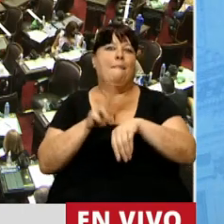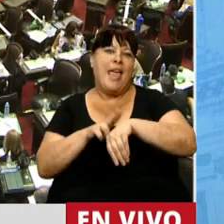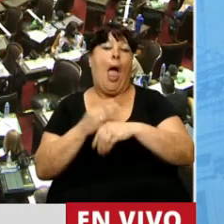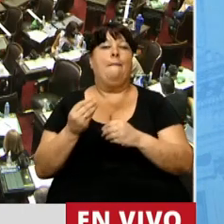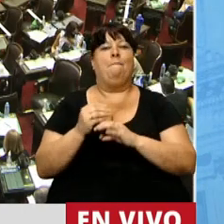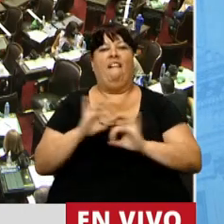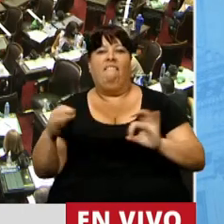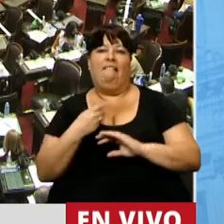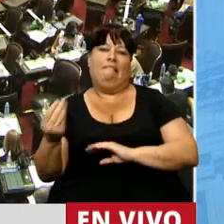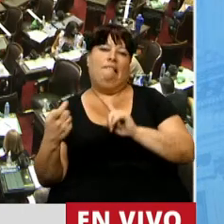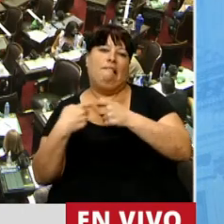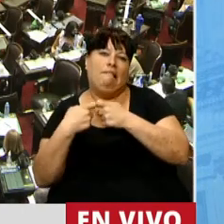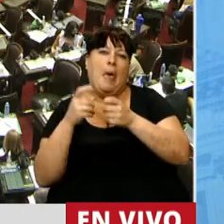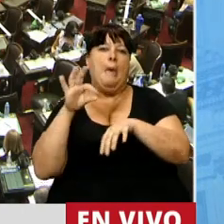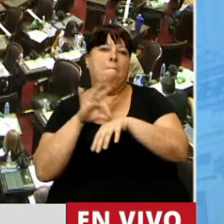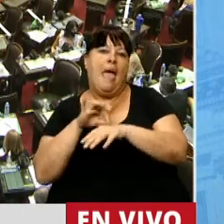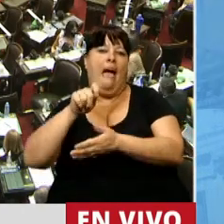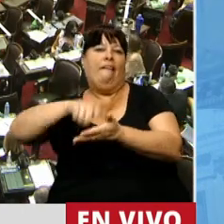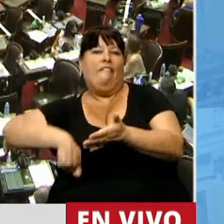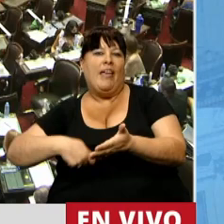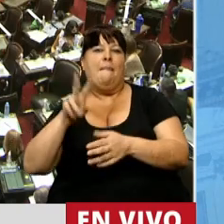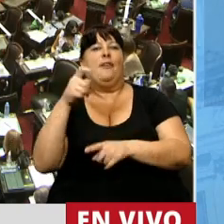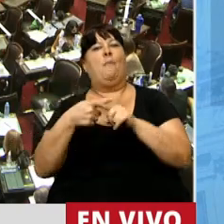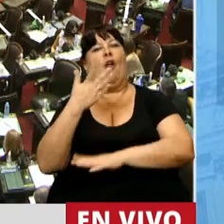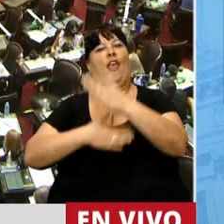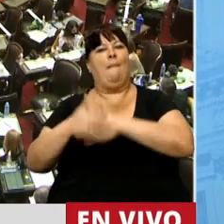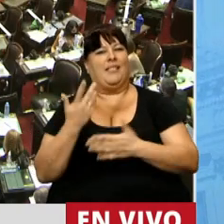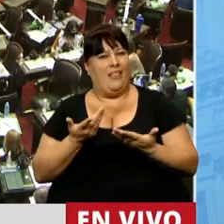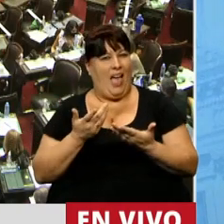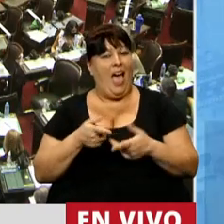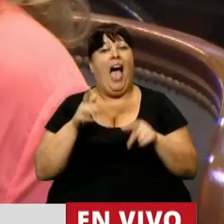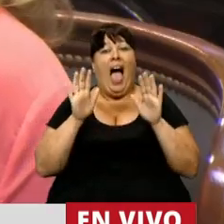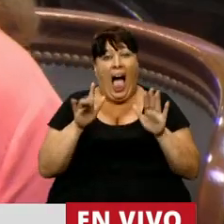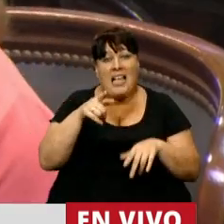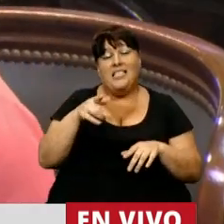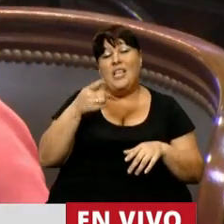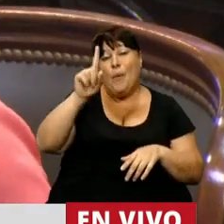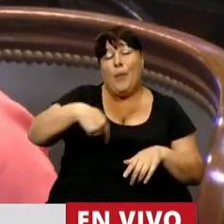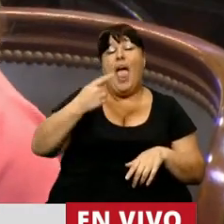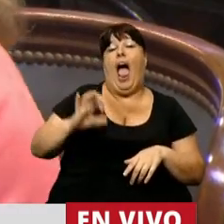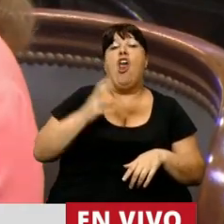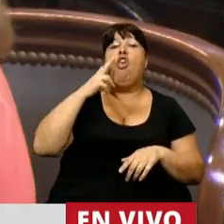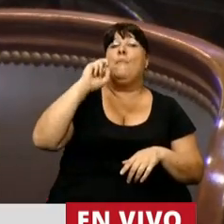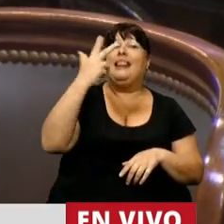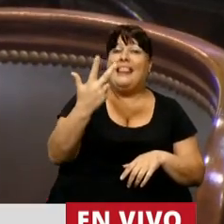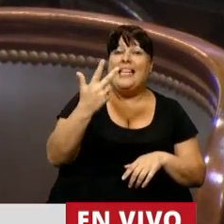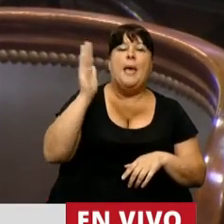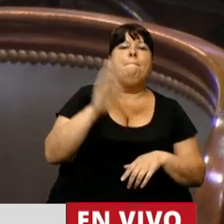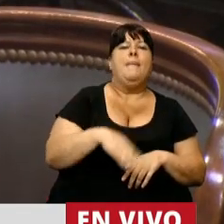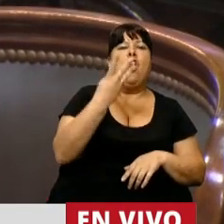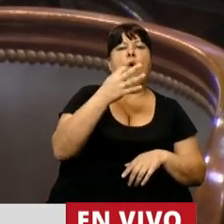poder obtener con la connivencia de algún médico una pensión por invalidez? Así es que en el 2003, menos